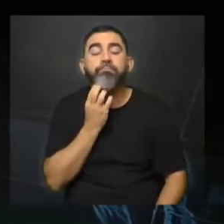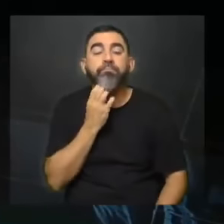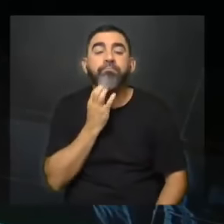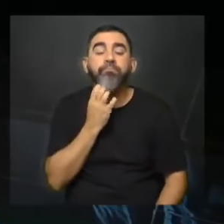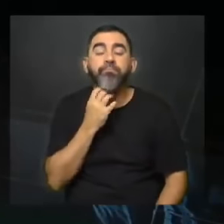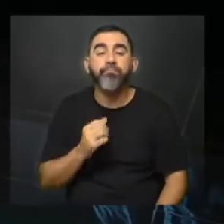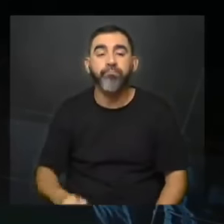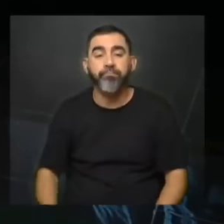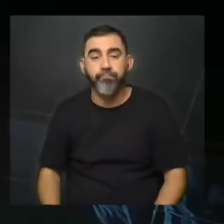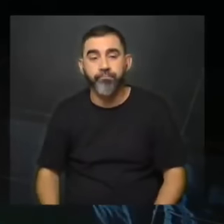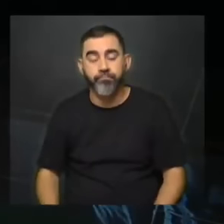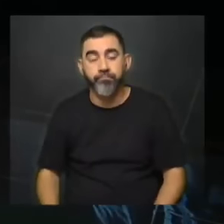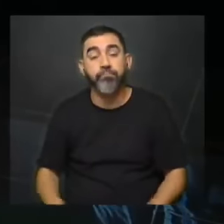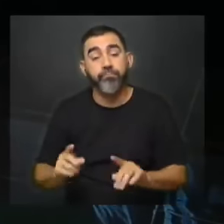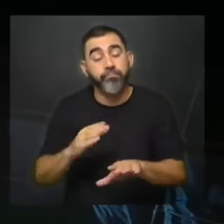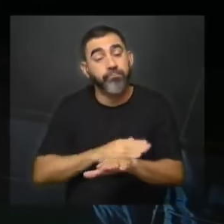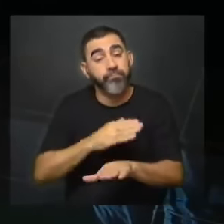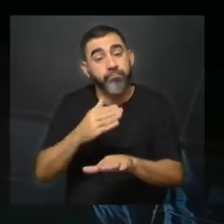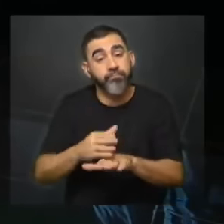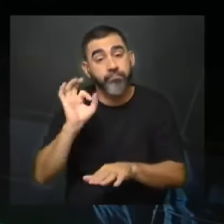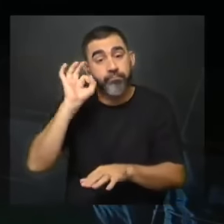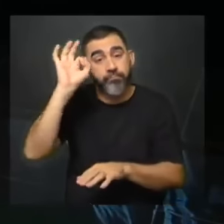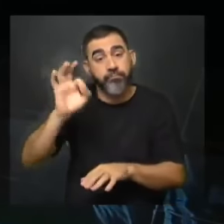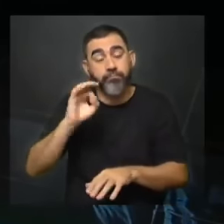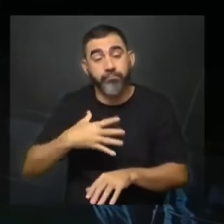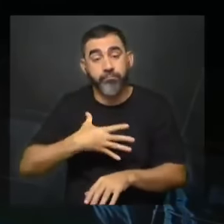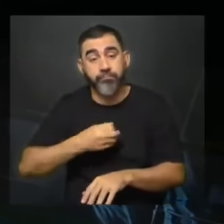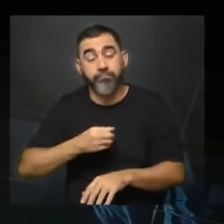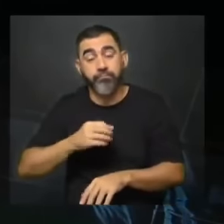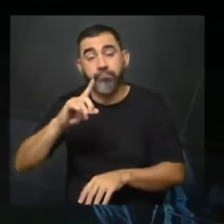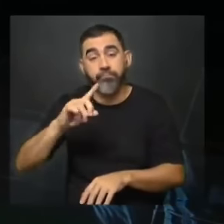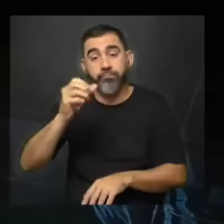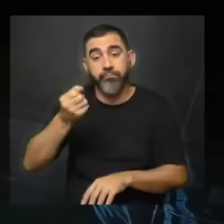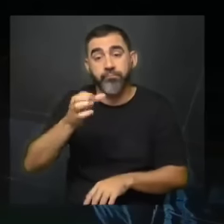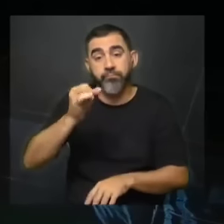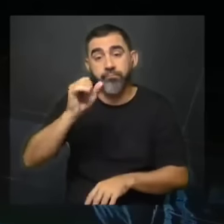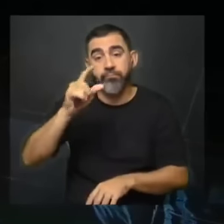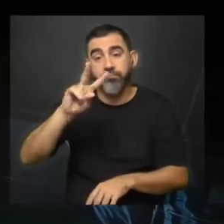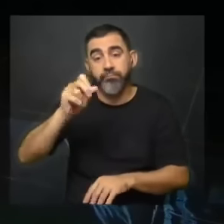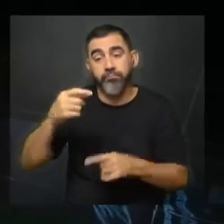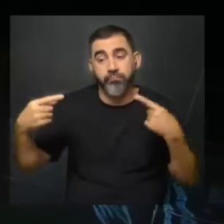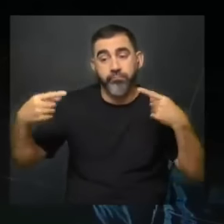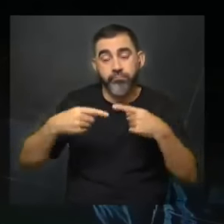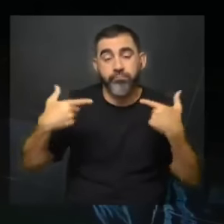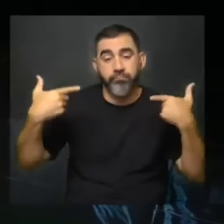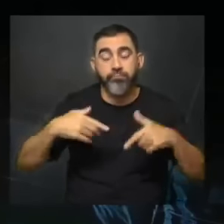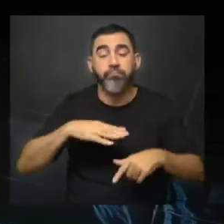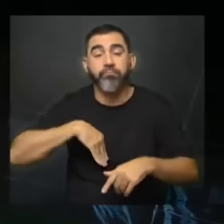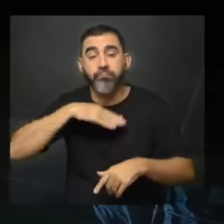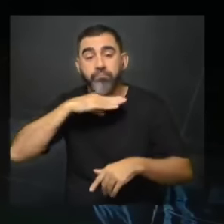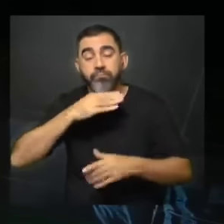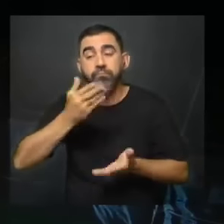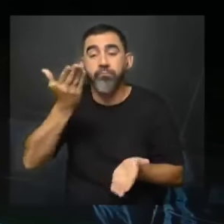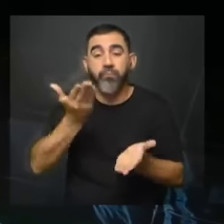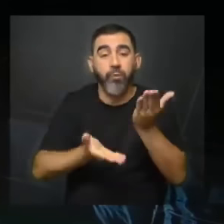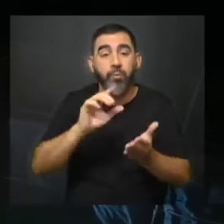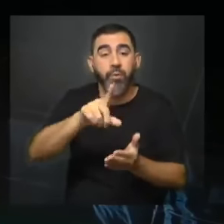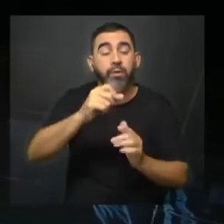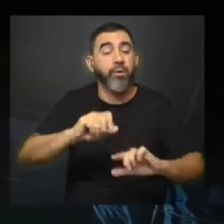marco hubo más repercusiones porque el senador nacionalista Sebastián de Silva salió el cruce del intendente canario y lo comparó con el